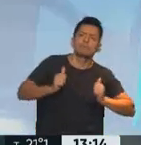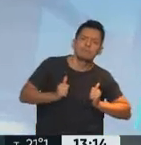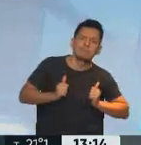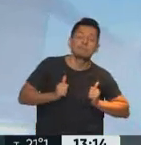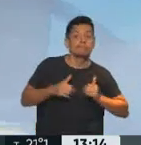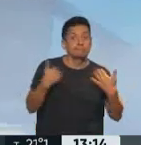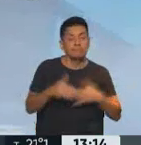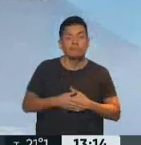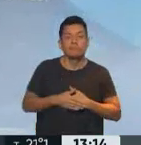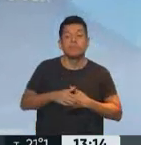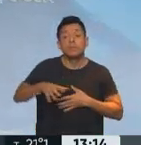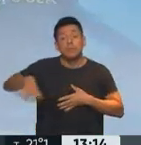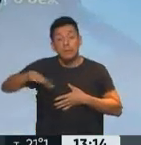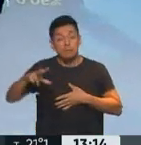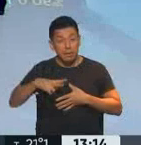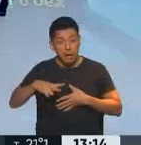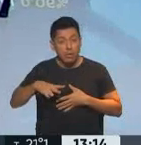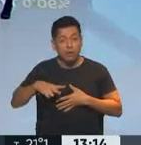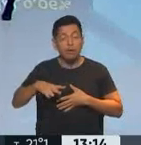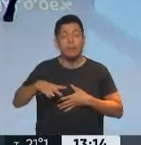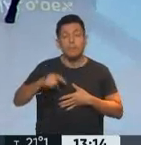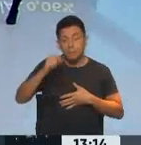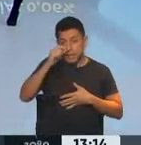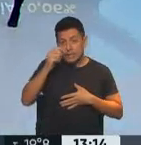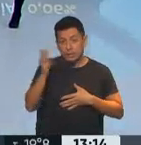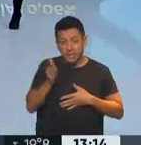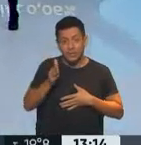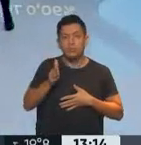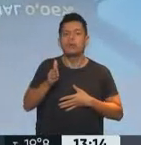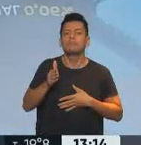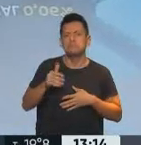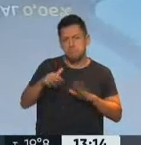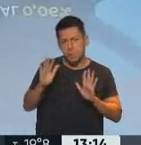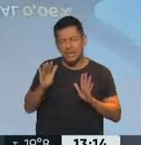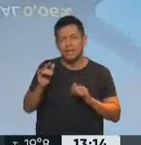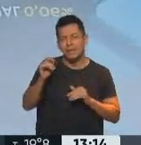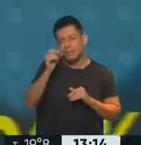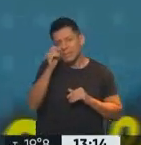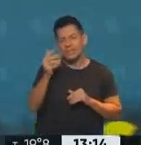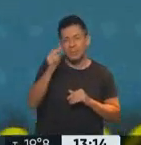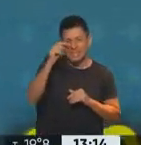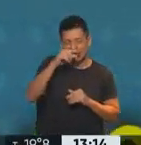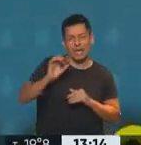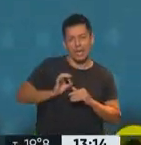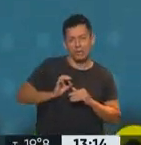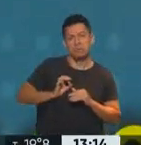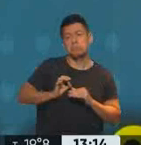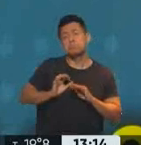sector privado dio los potenciales a jubilarse con 25 27 años es decir los que están en óptimo